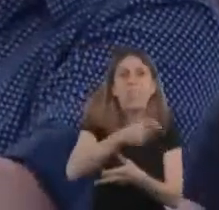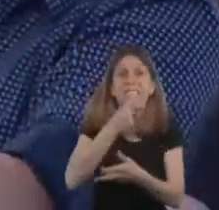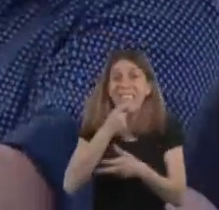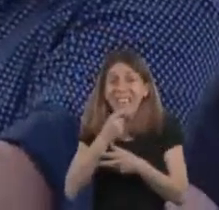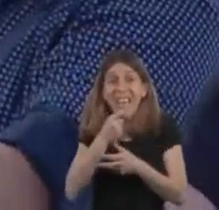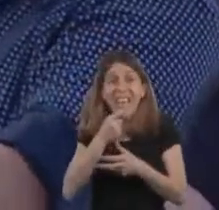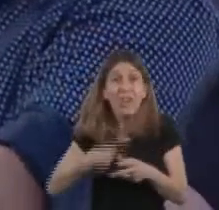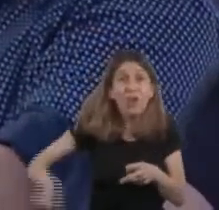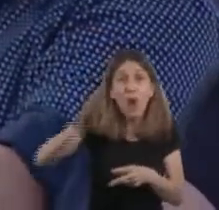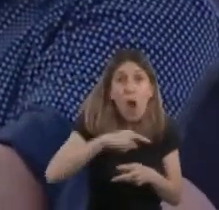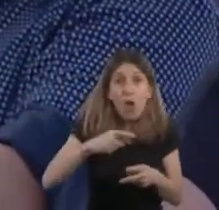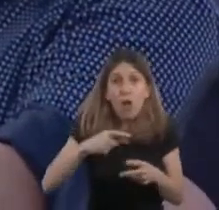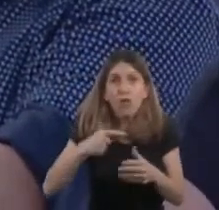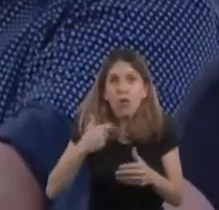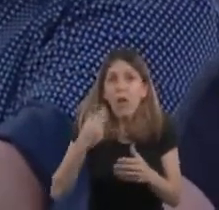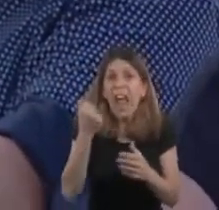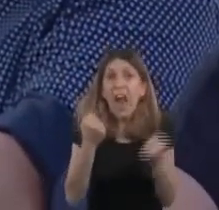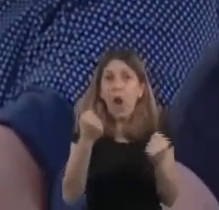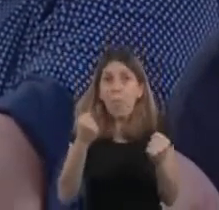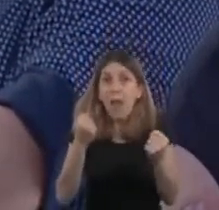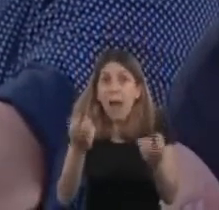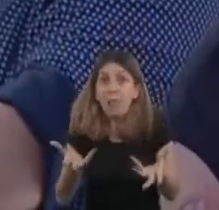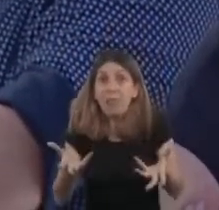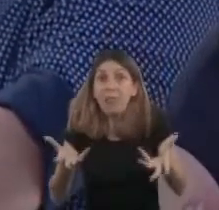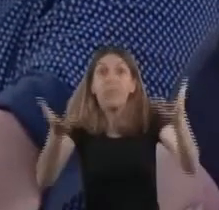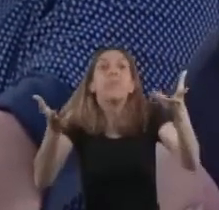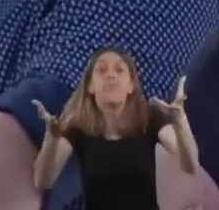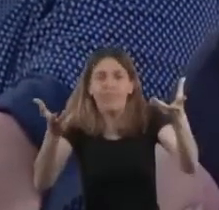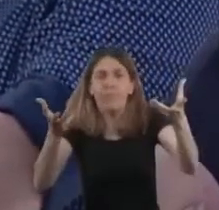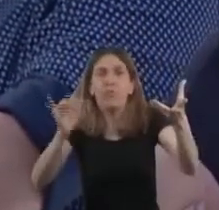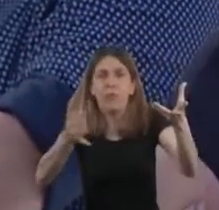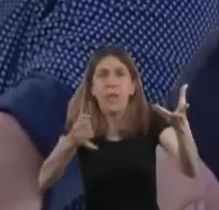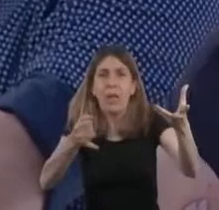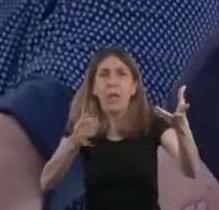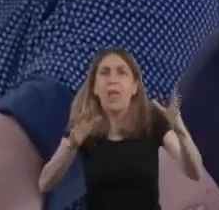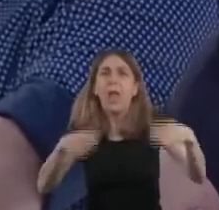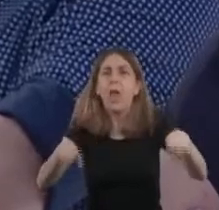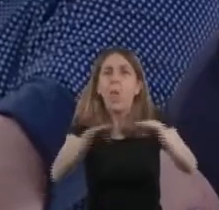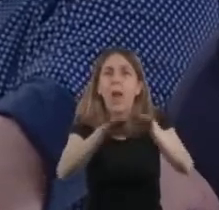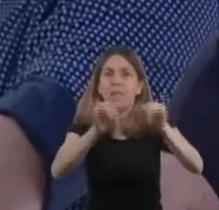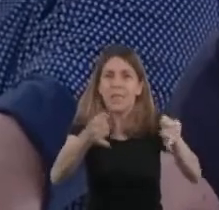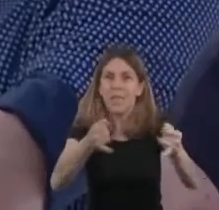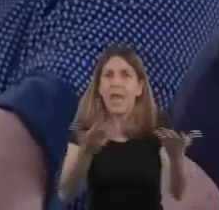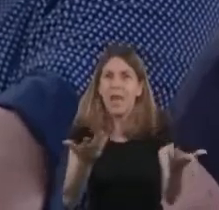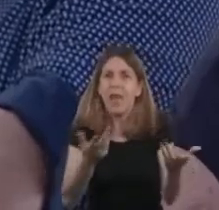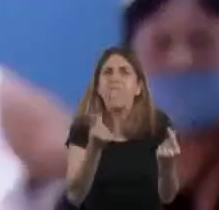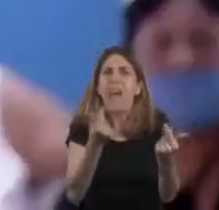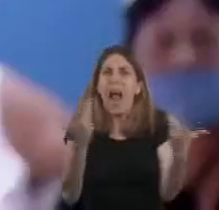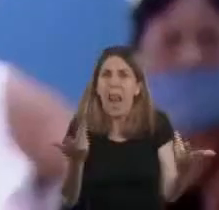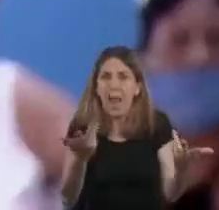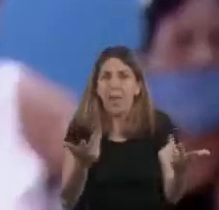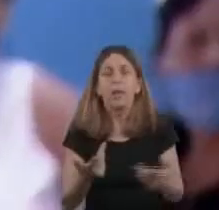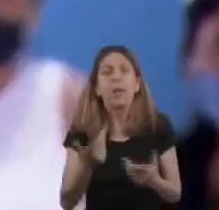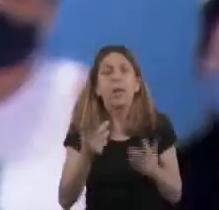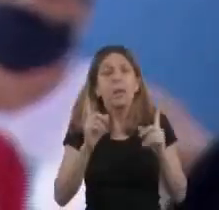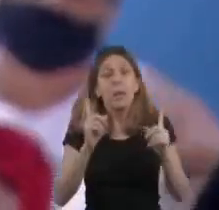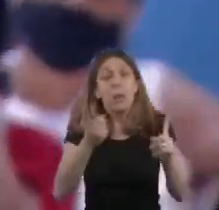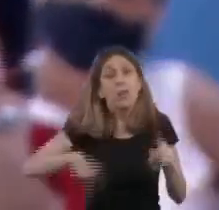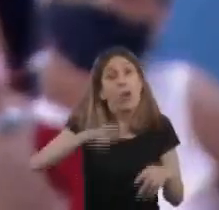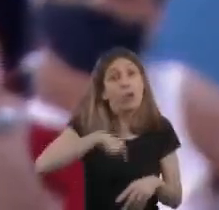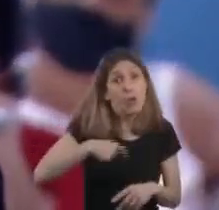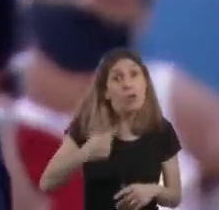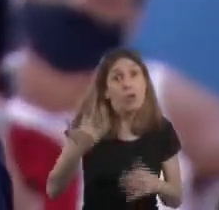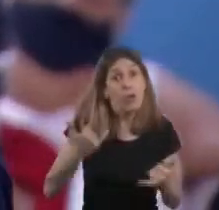crecimiento. Si el crecimiento es igualitario, tiene sentido el crecimiento. Y en ese sentido, nosotros